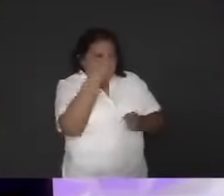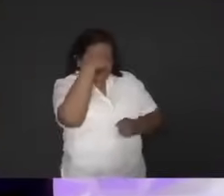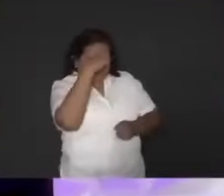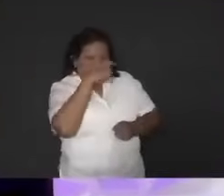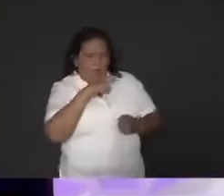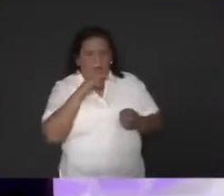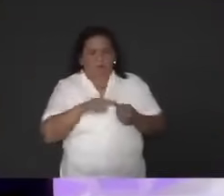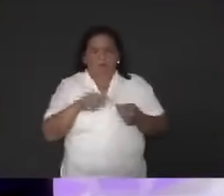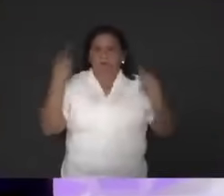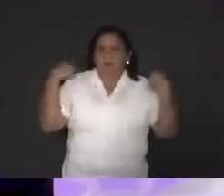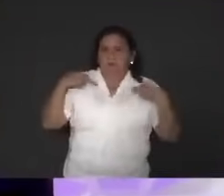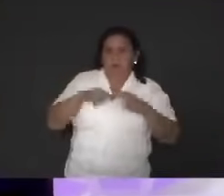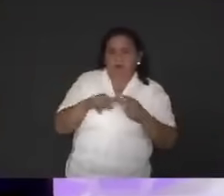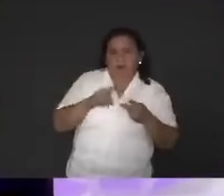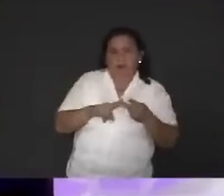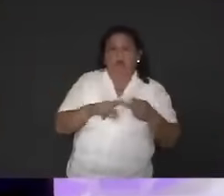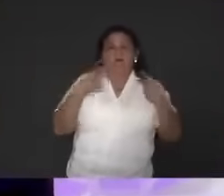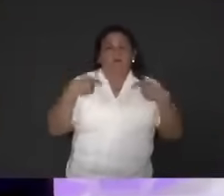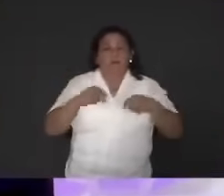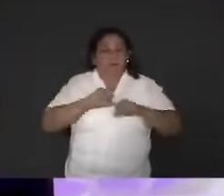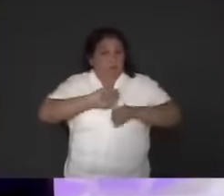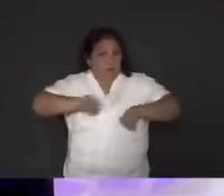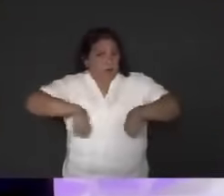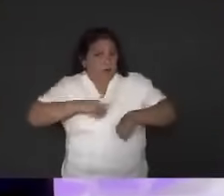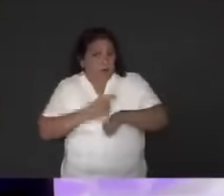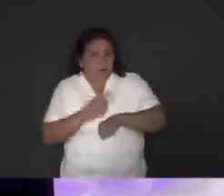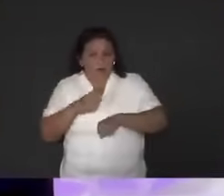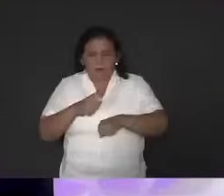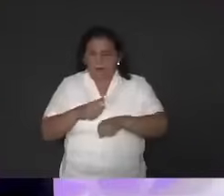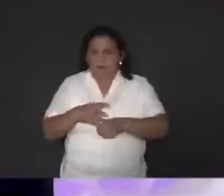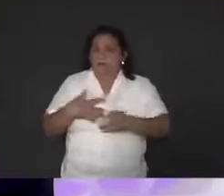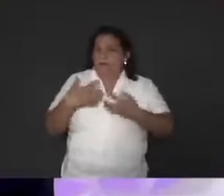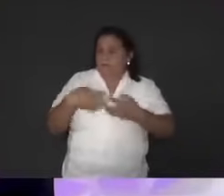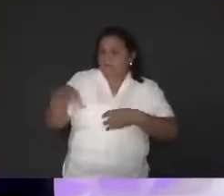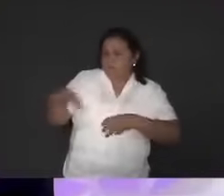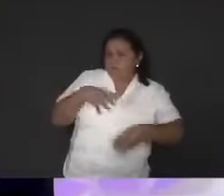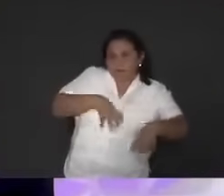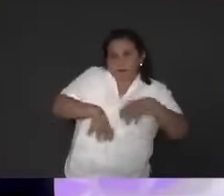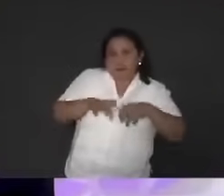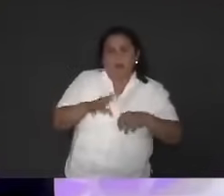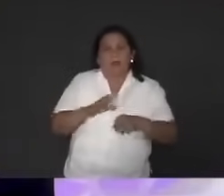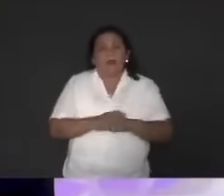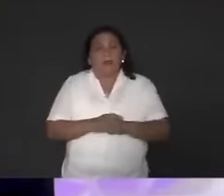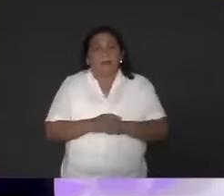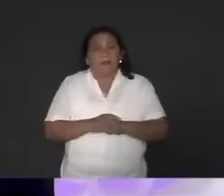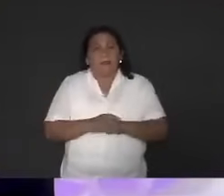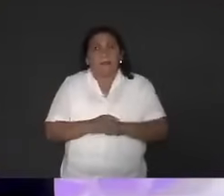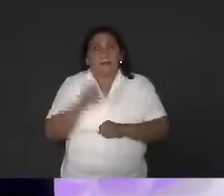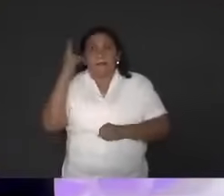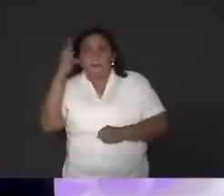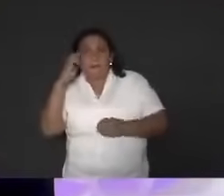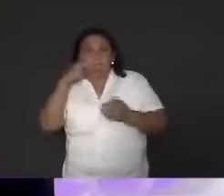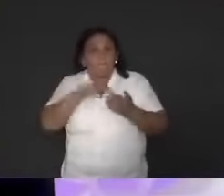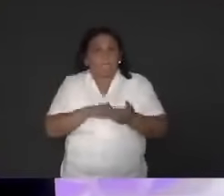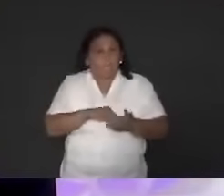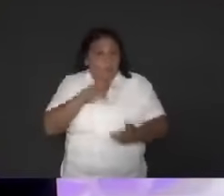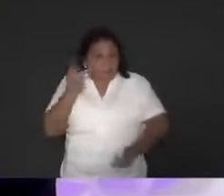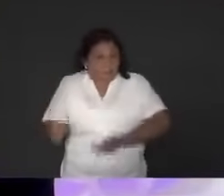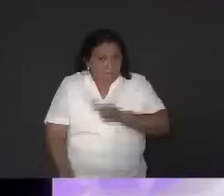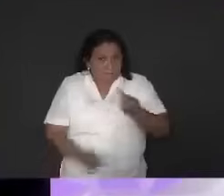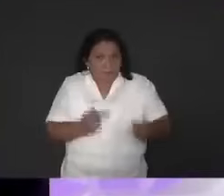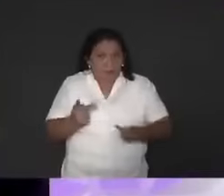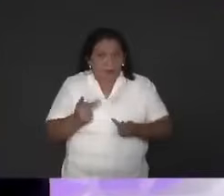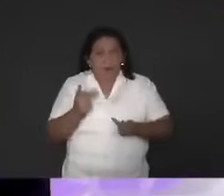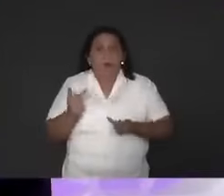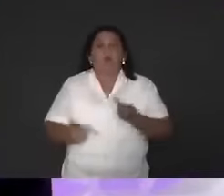por académicos, personas de la sociedad civil y del sector empresarial también, que del mil preguntas que estuvieron en el